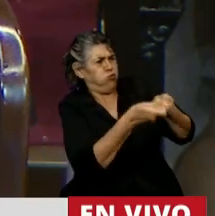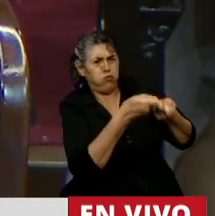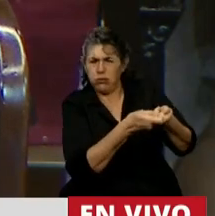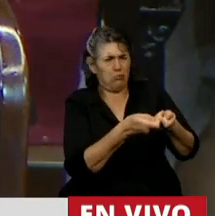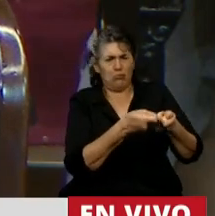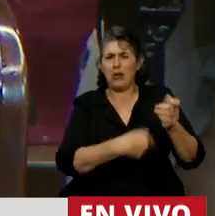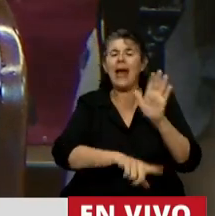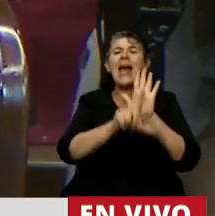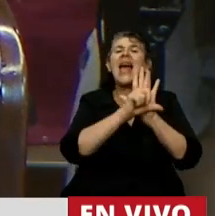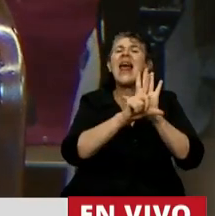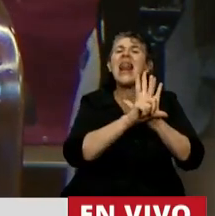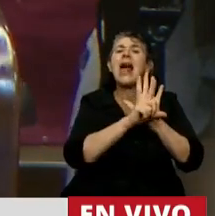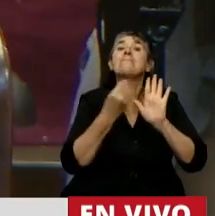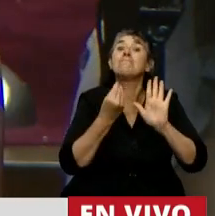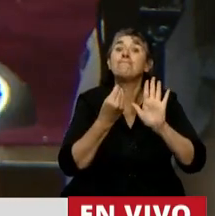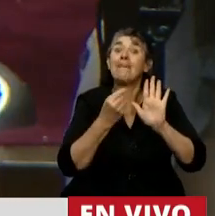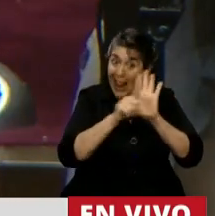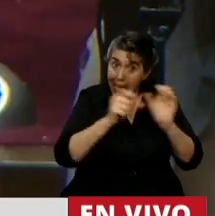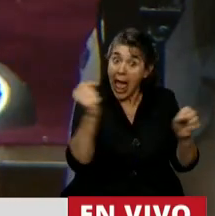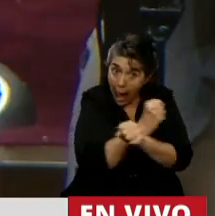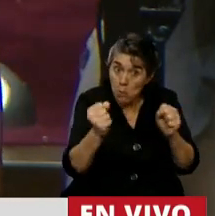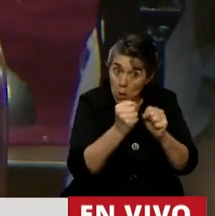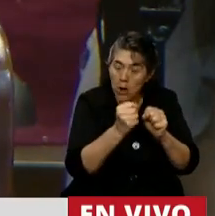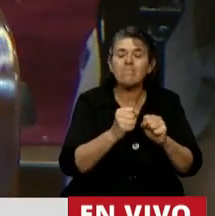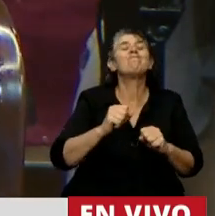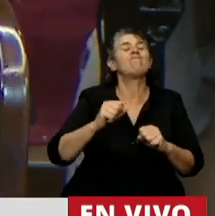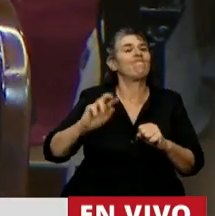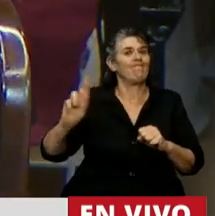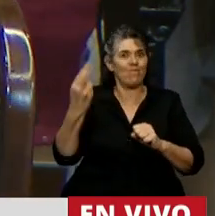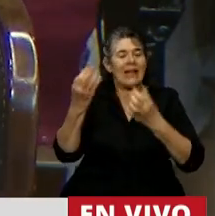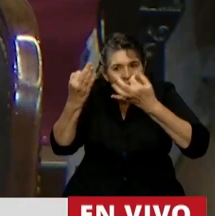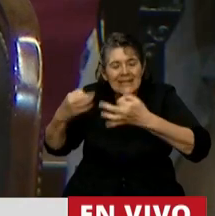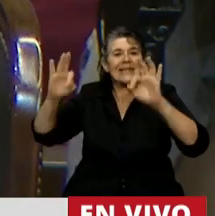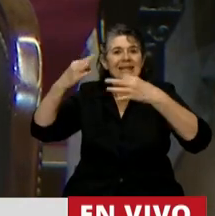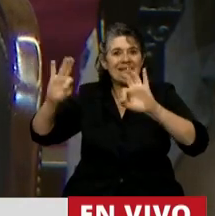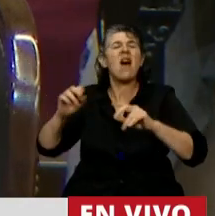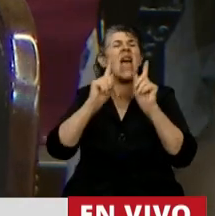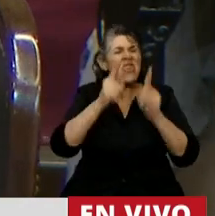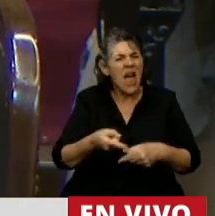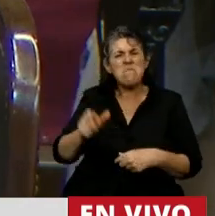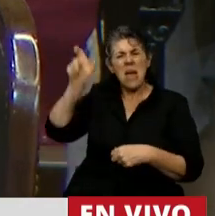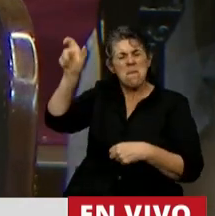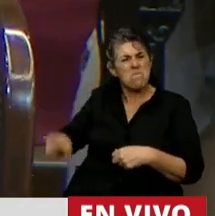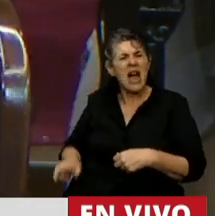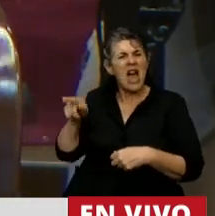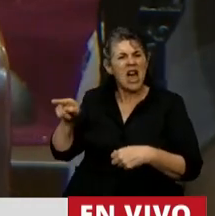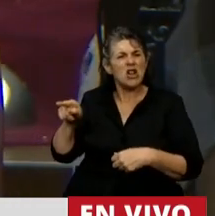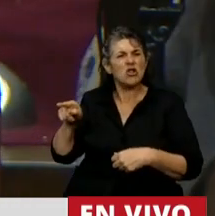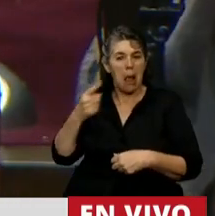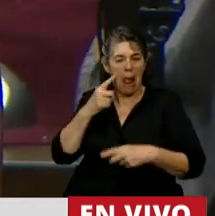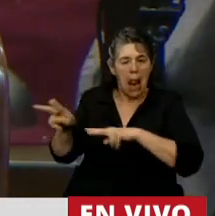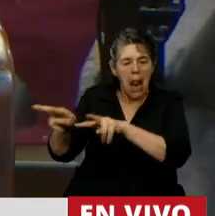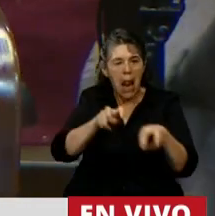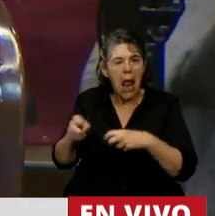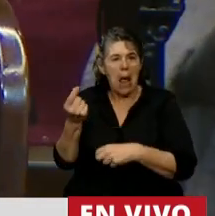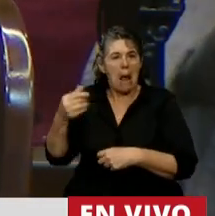ley impide muertes evitables, termina con el negocio de quienes lucran con la necesidad y el dolor de las más vulnerables.